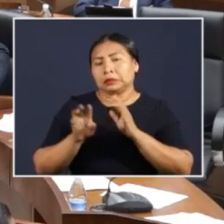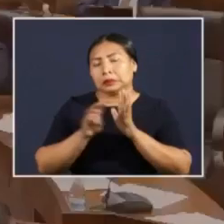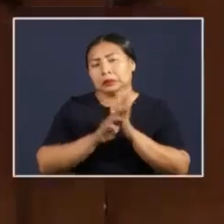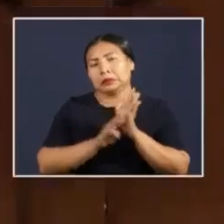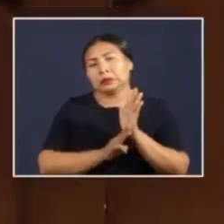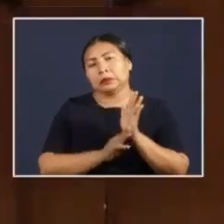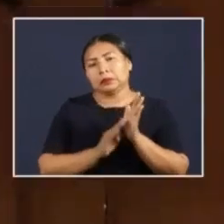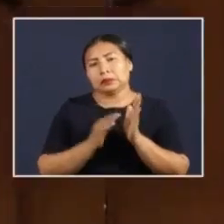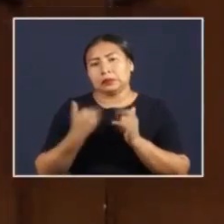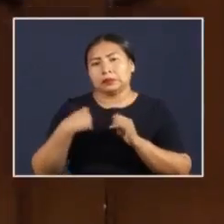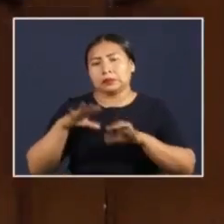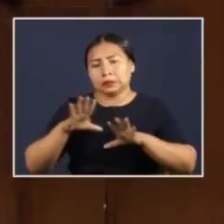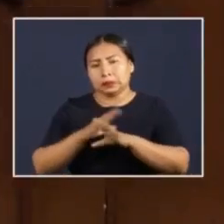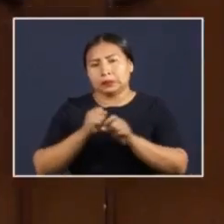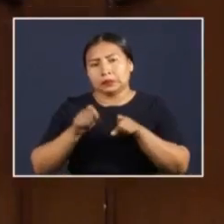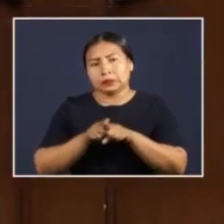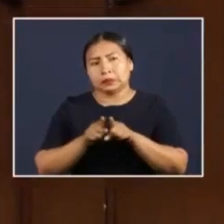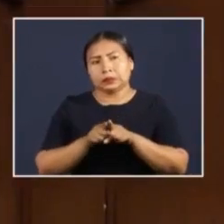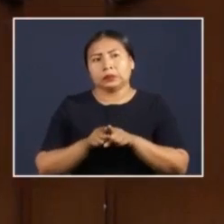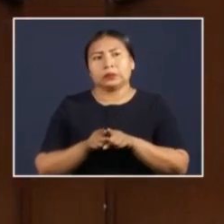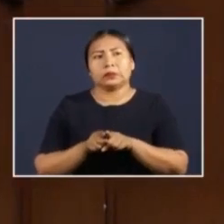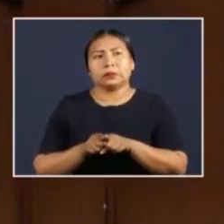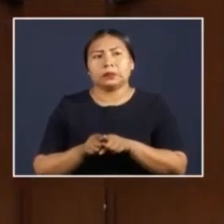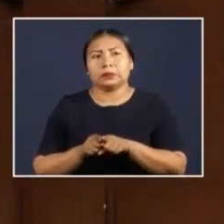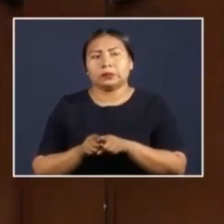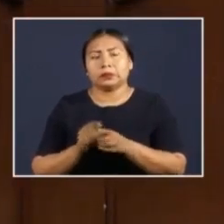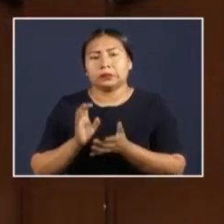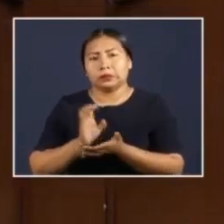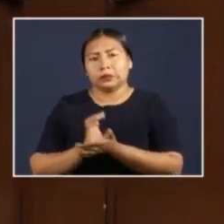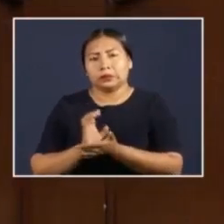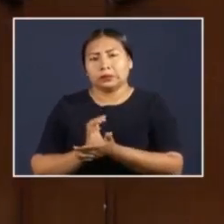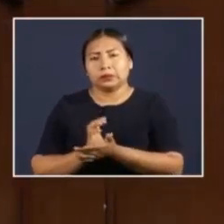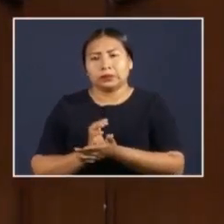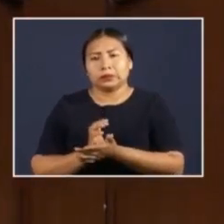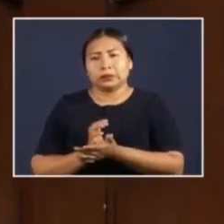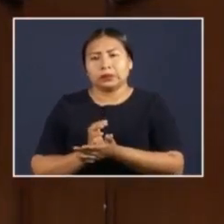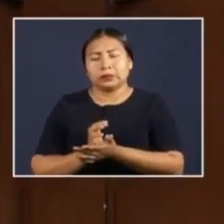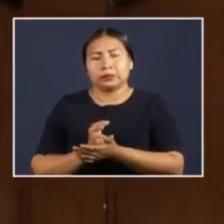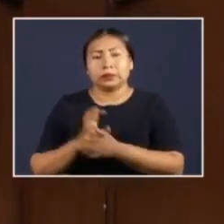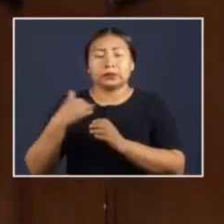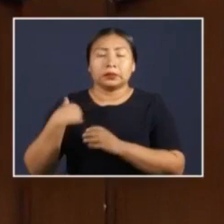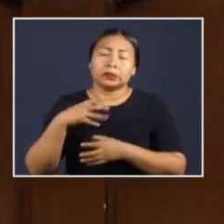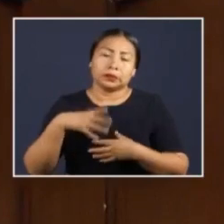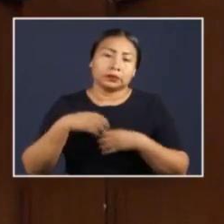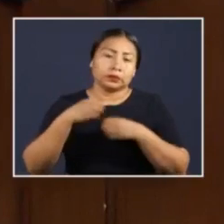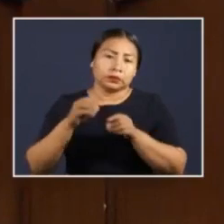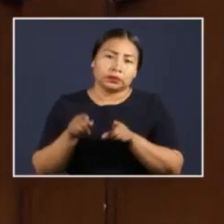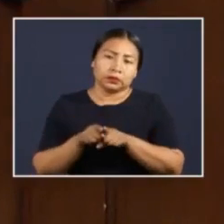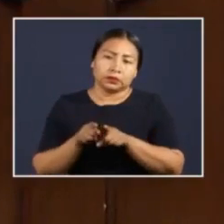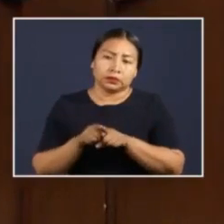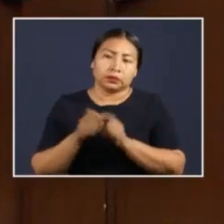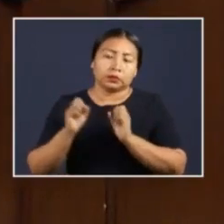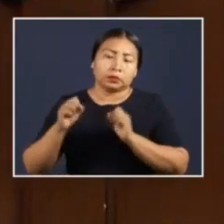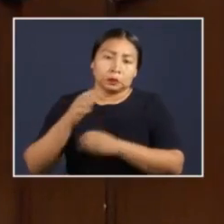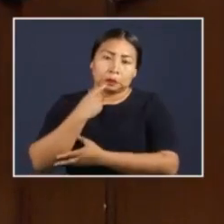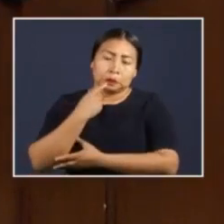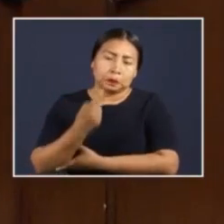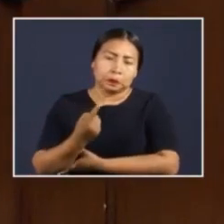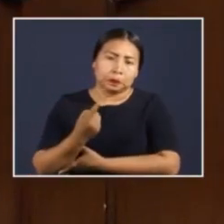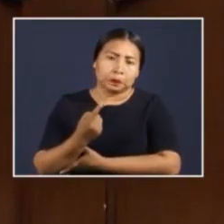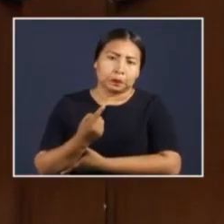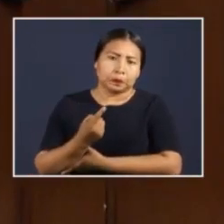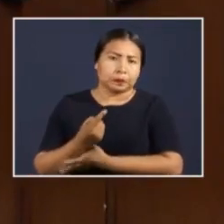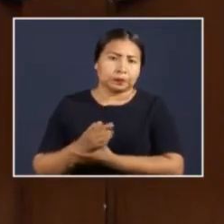se crea también el nivel auxiliar de apoyo del centro de control de credibilidad y confianza que responde a